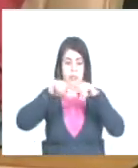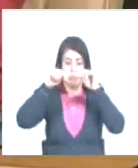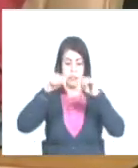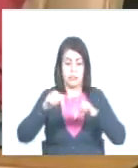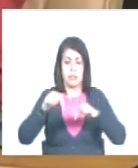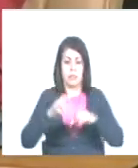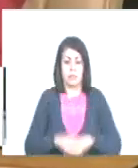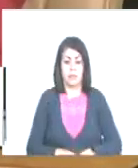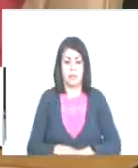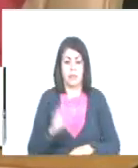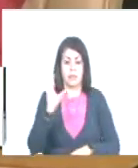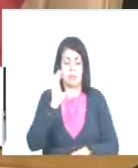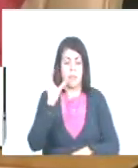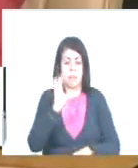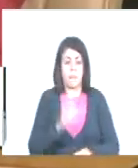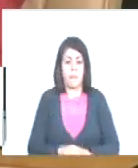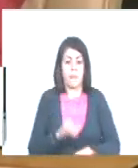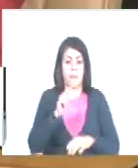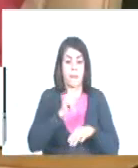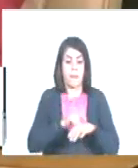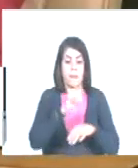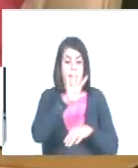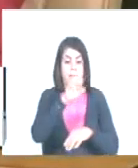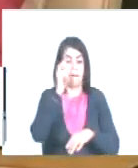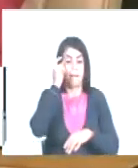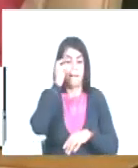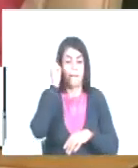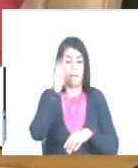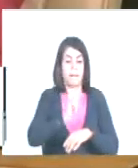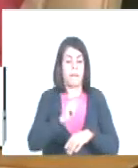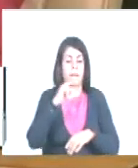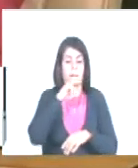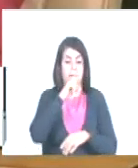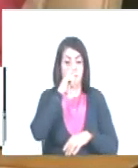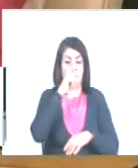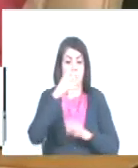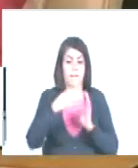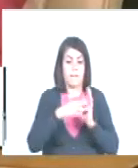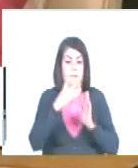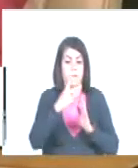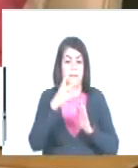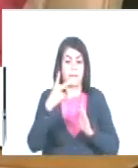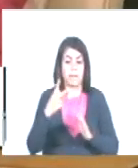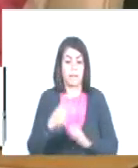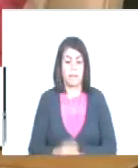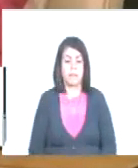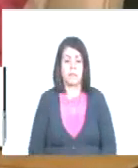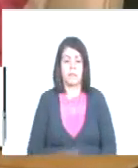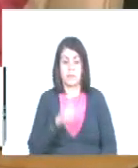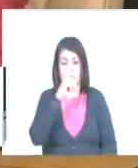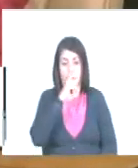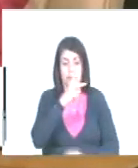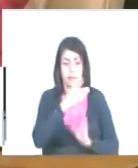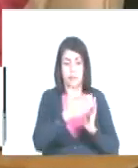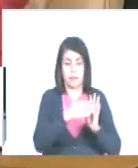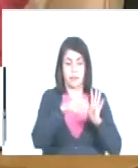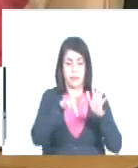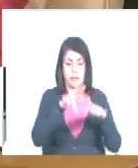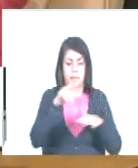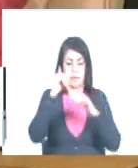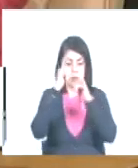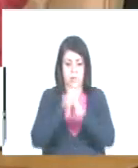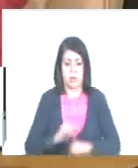Asamblea Nacional en Caracas, a los 5 días del mes de octubre de 2023, años 213